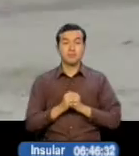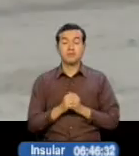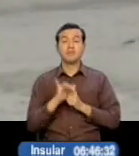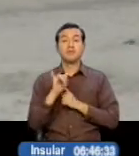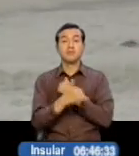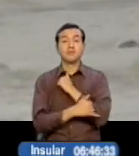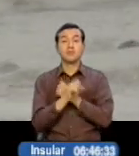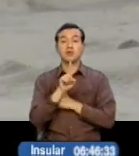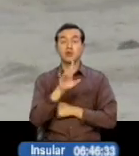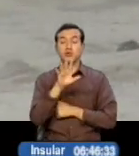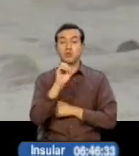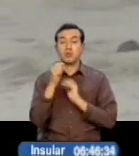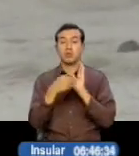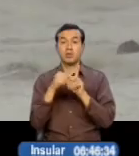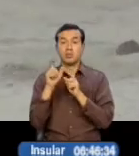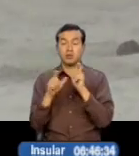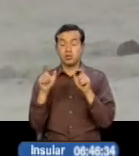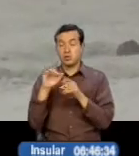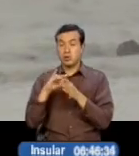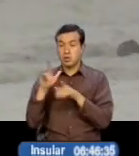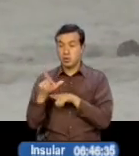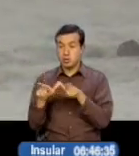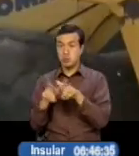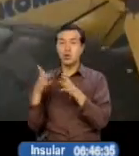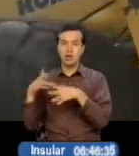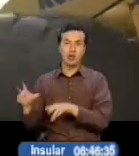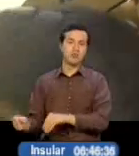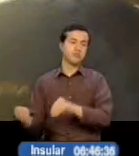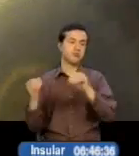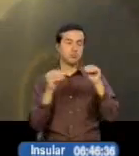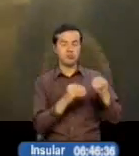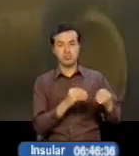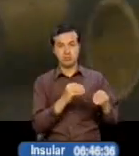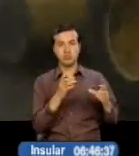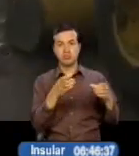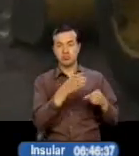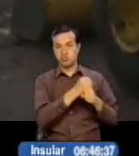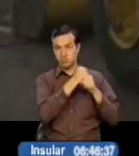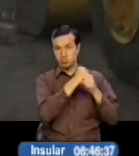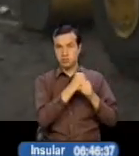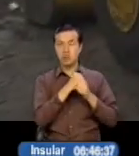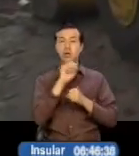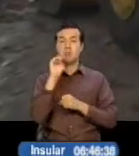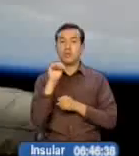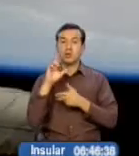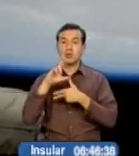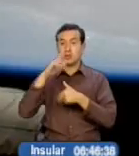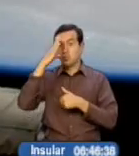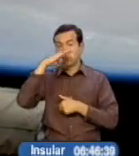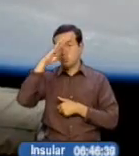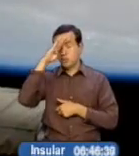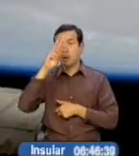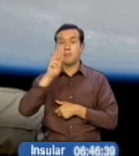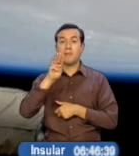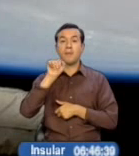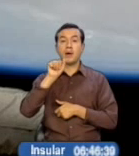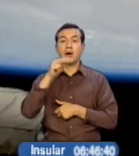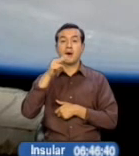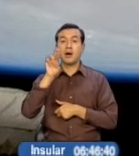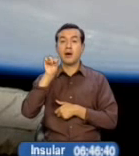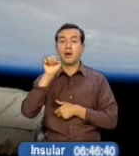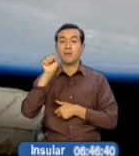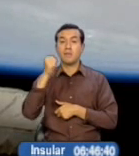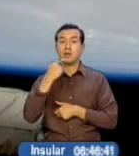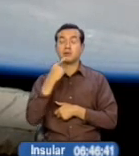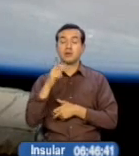país, 150.000 personas en zonas de riesgo fueron evacuadas. Se espera que este martes avance a Cuba y las Bahamas. Las autoridades informaron